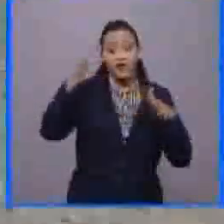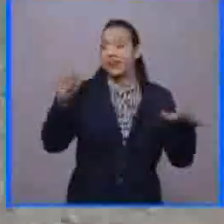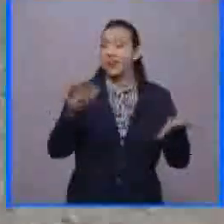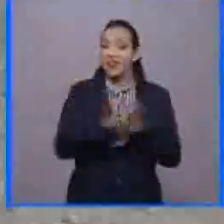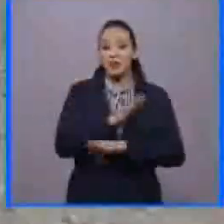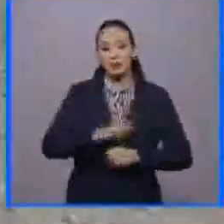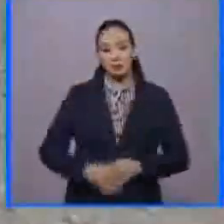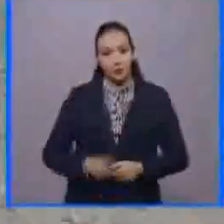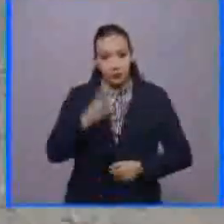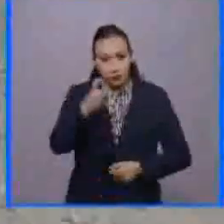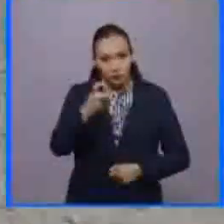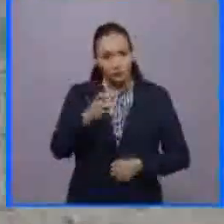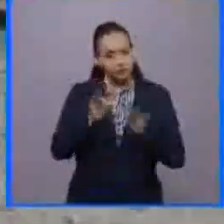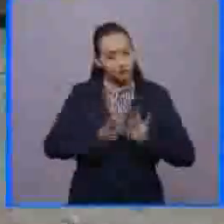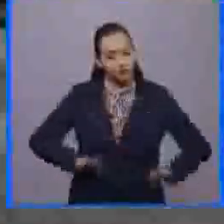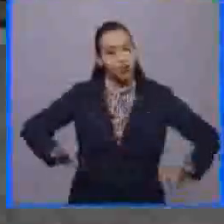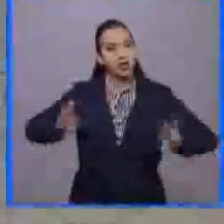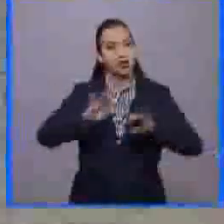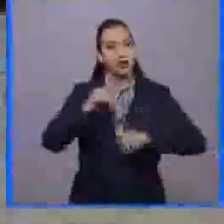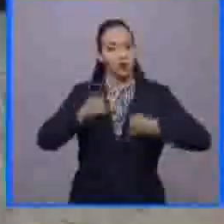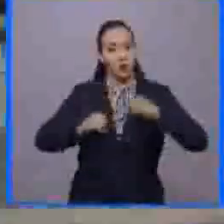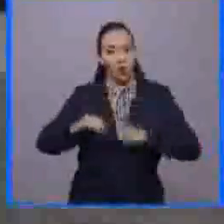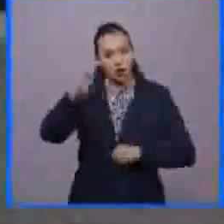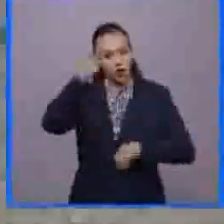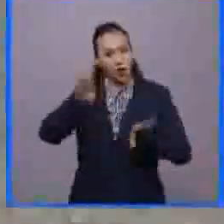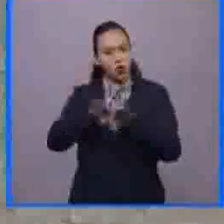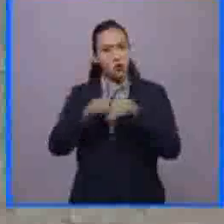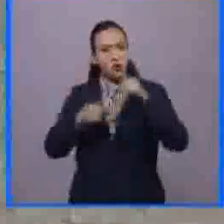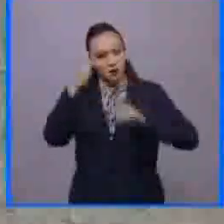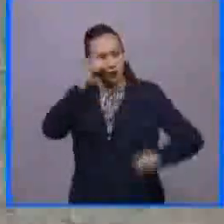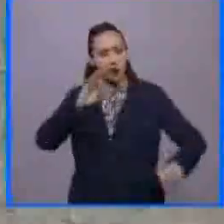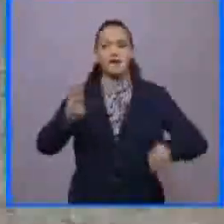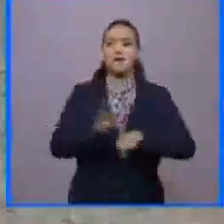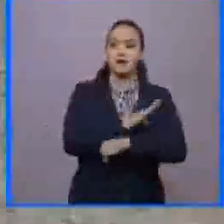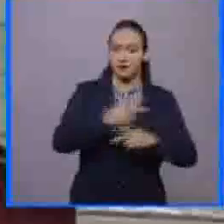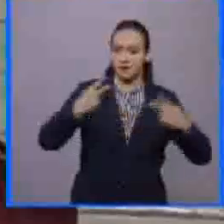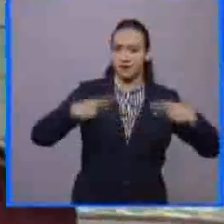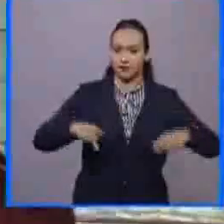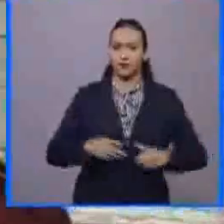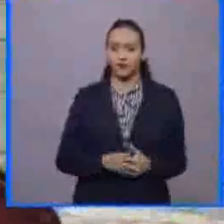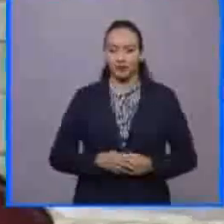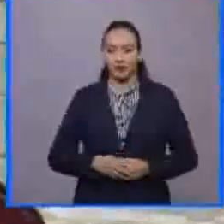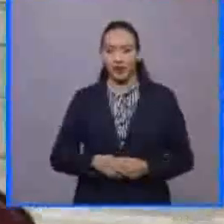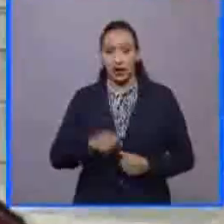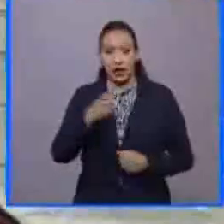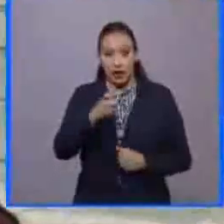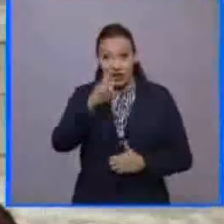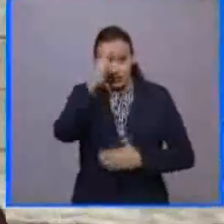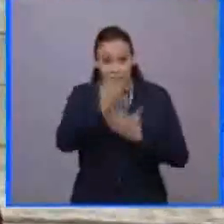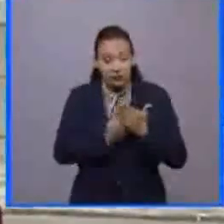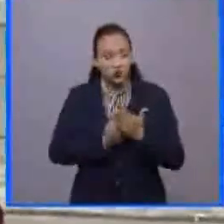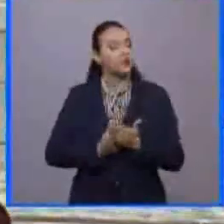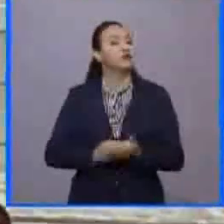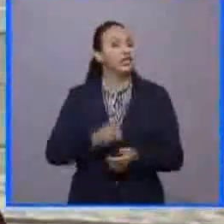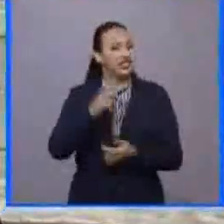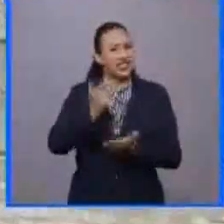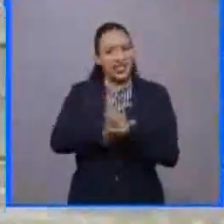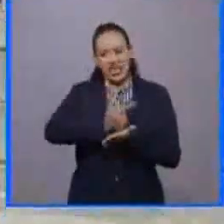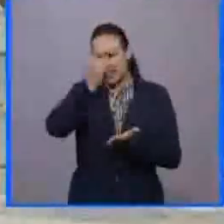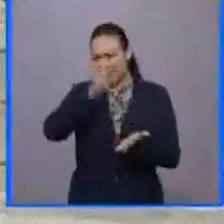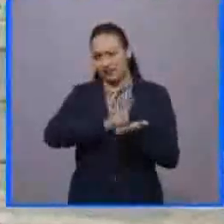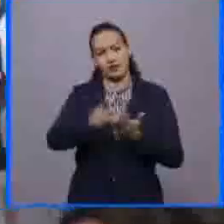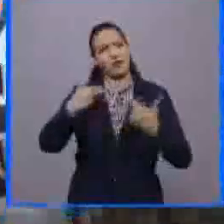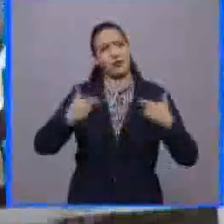cuenta al establecer las medidas de reparación integral a su favor. Recordó que este delito es una violación grave a